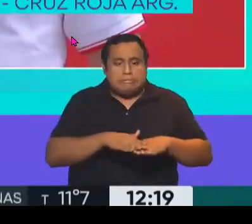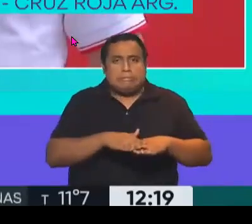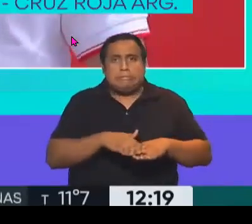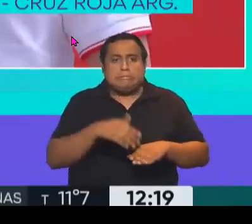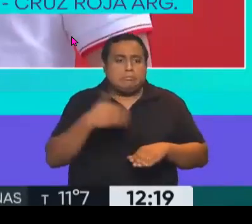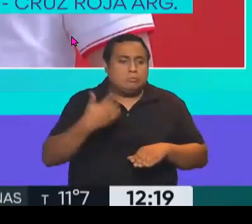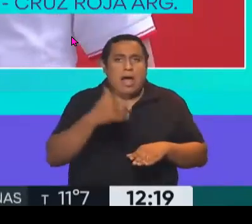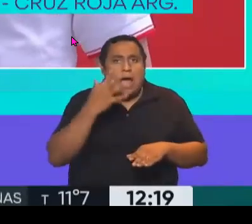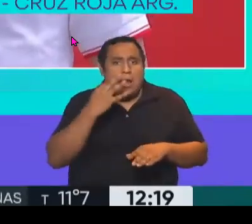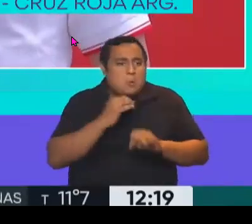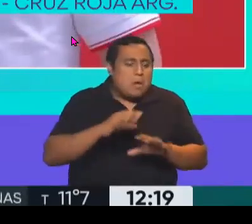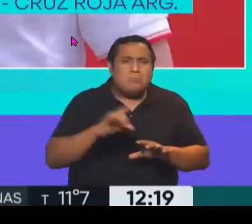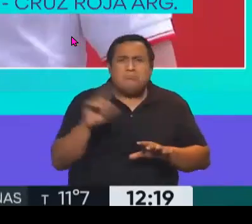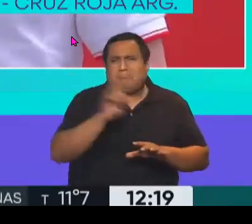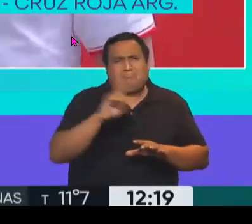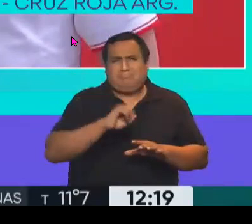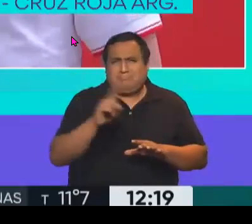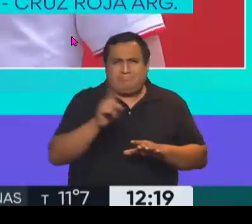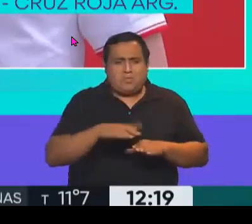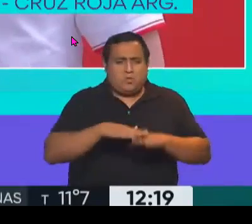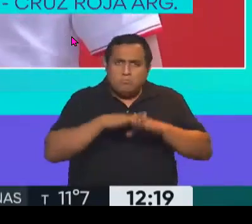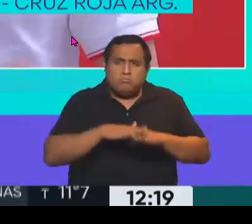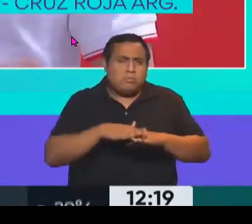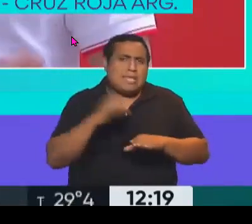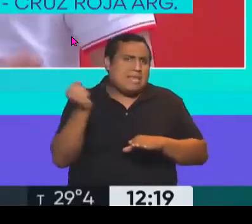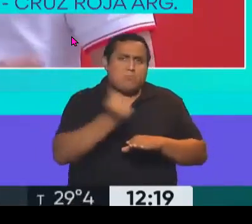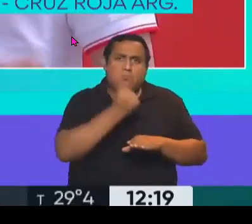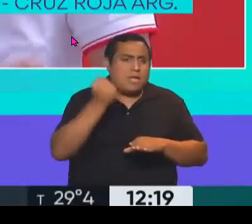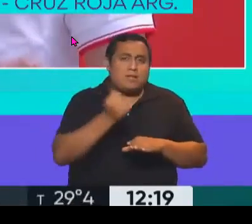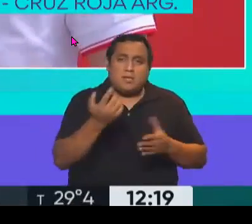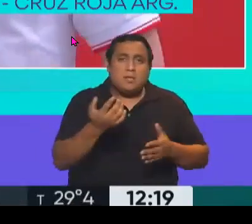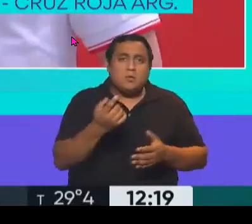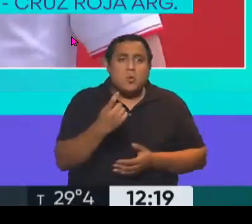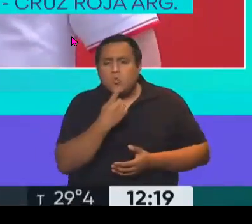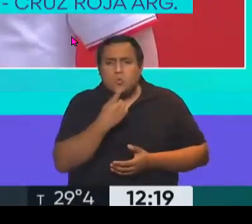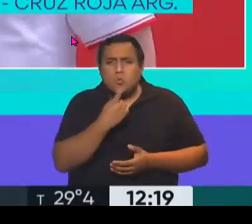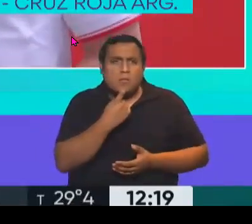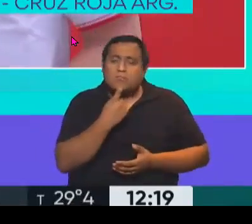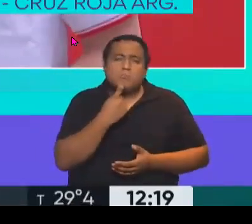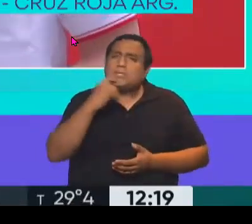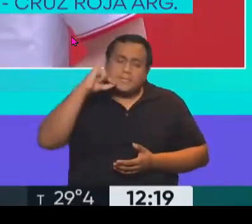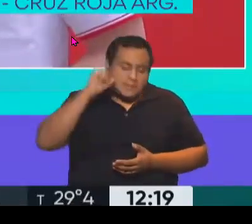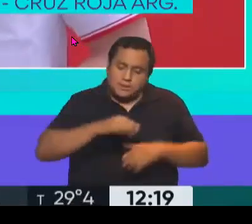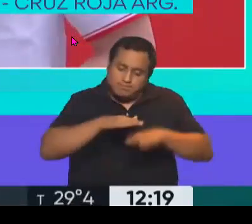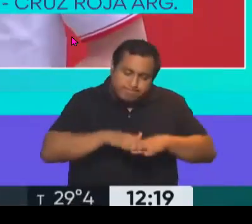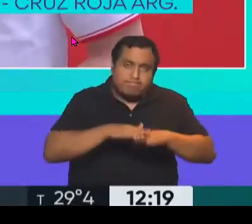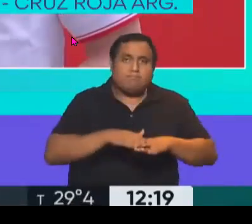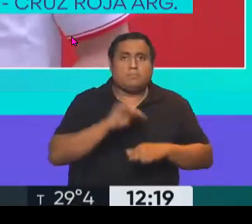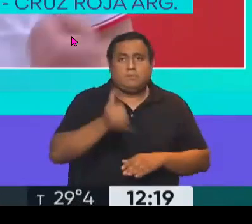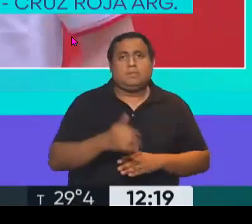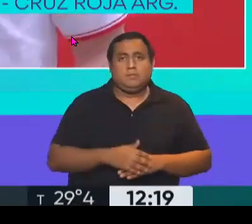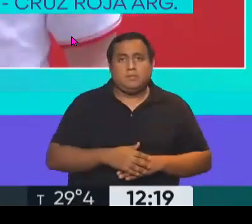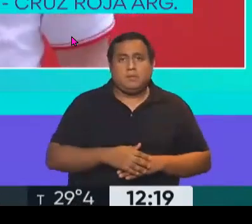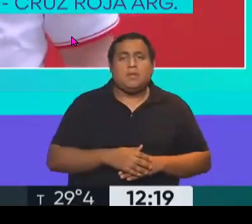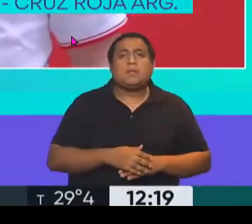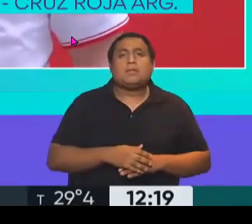si realizamos la RCP. Al contrario, es recomendado hacerlo siempre ante la duda y siempre lo que se espera es por